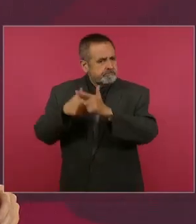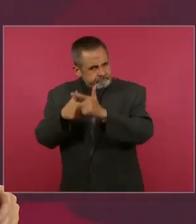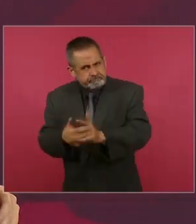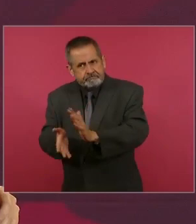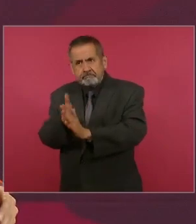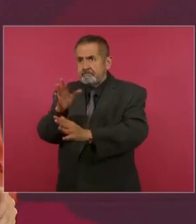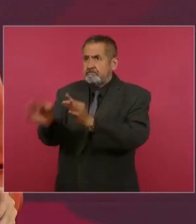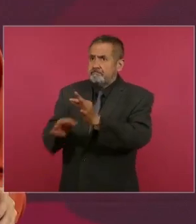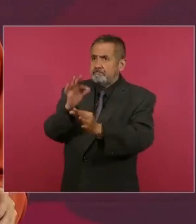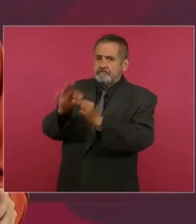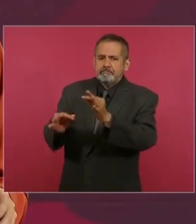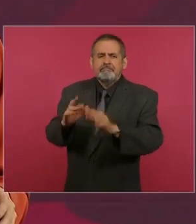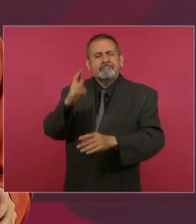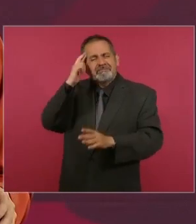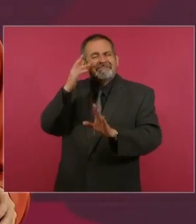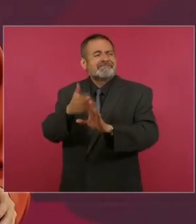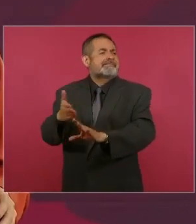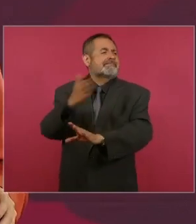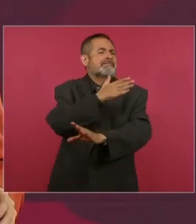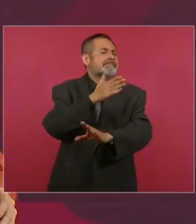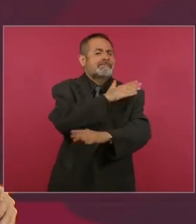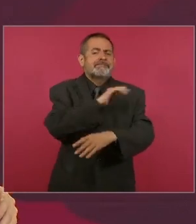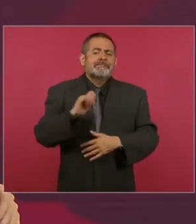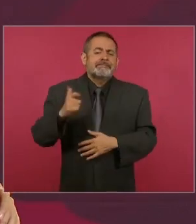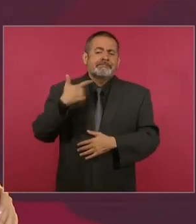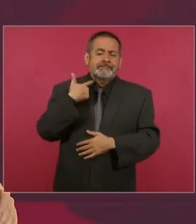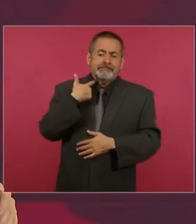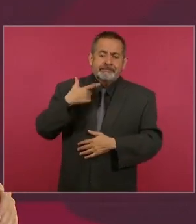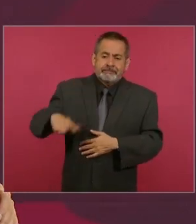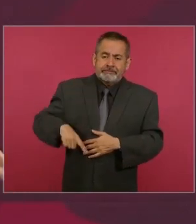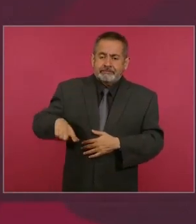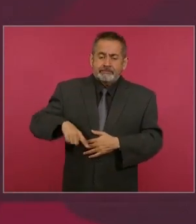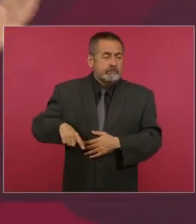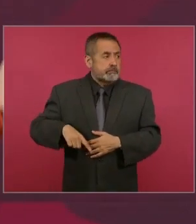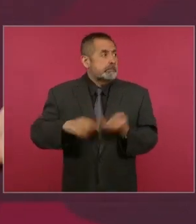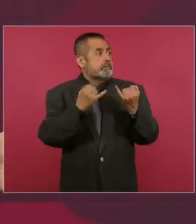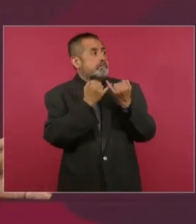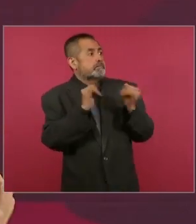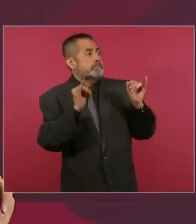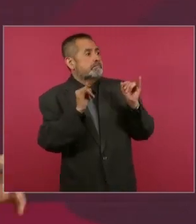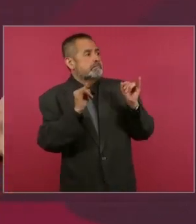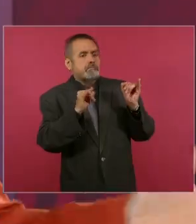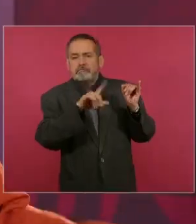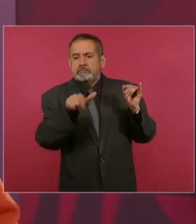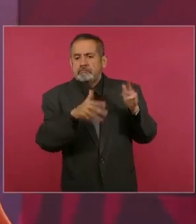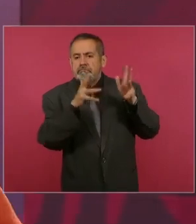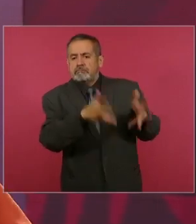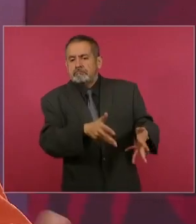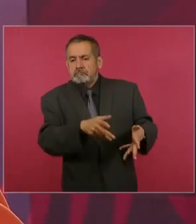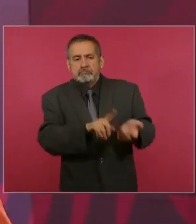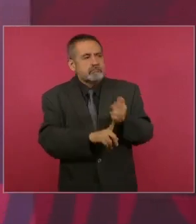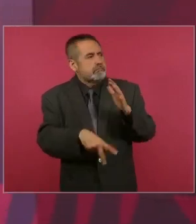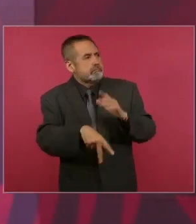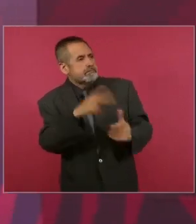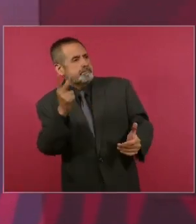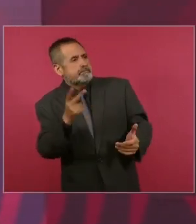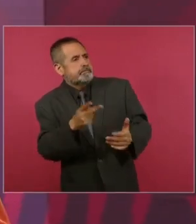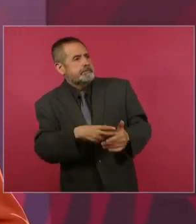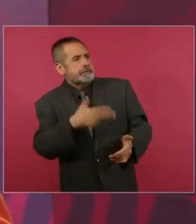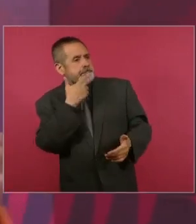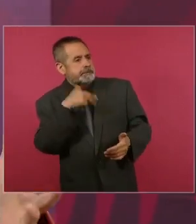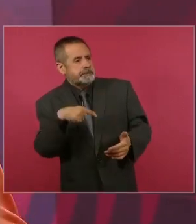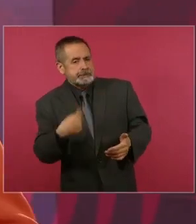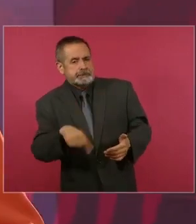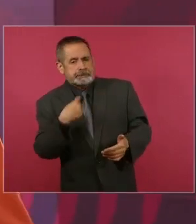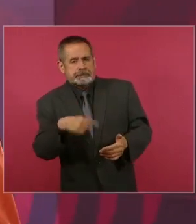el pasado, entre que se cortaban listones para inaugurar hospitales vacíos, elefantes